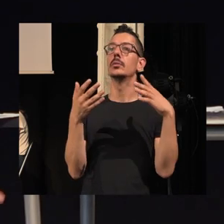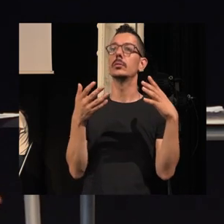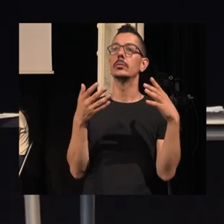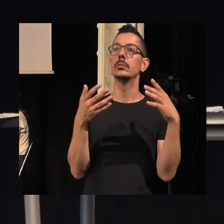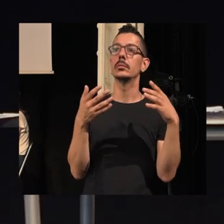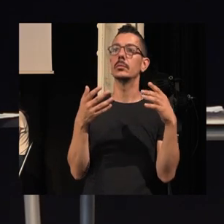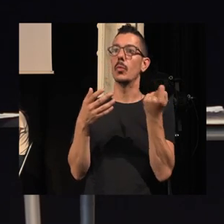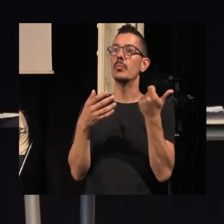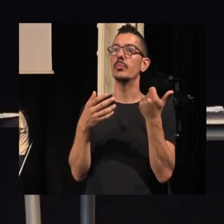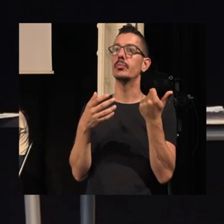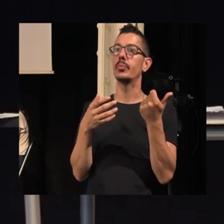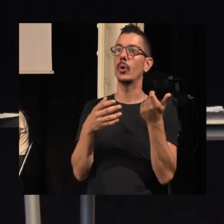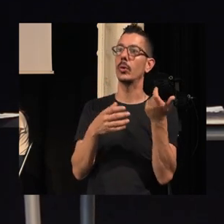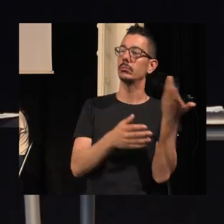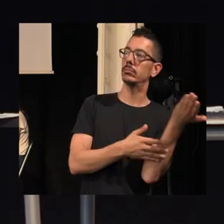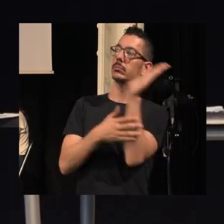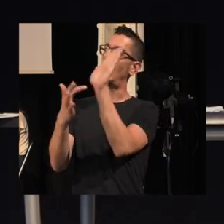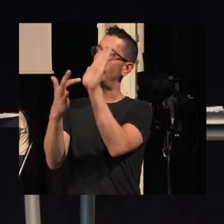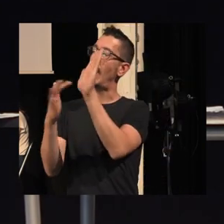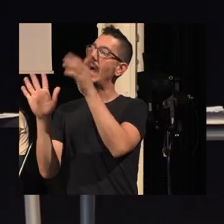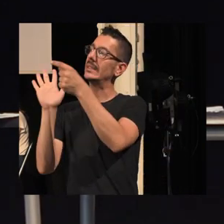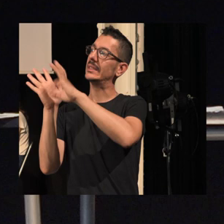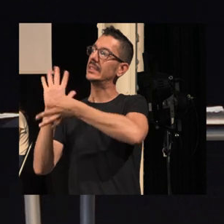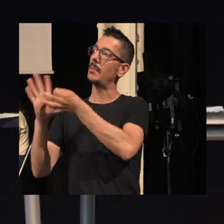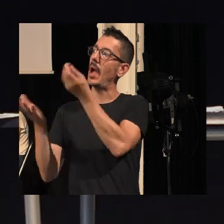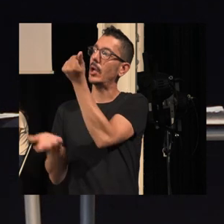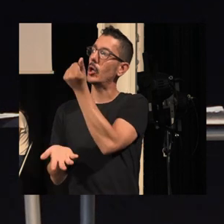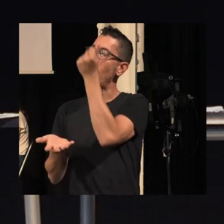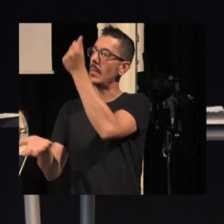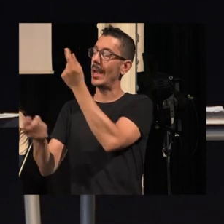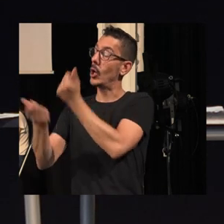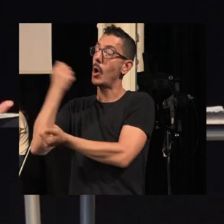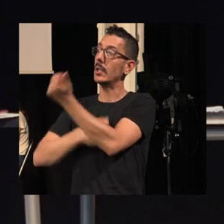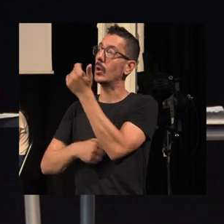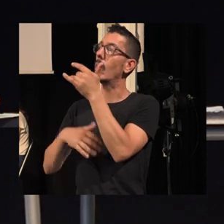está impidiendo, nos ha impedido siempre. ¿Cómo vamos a pensar que ahora